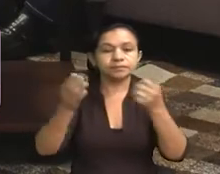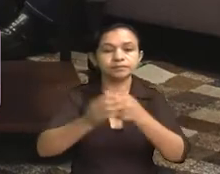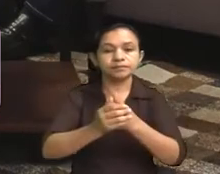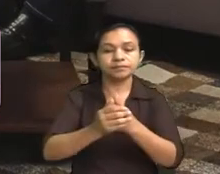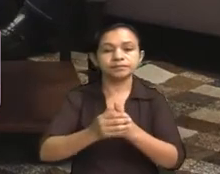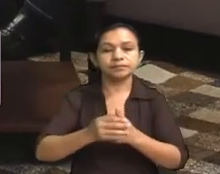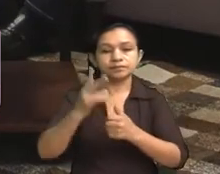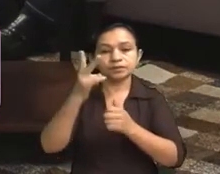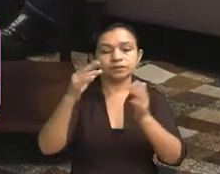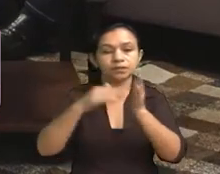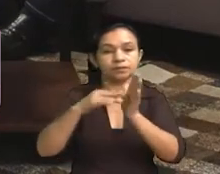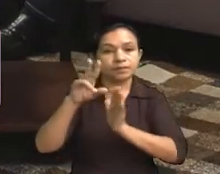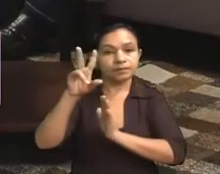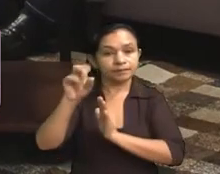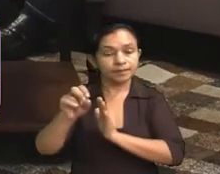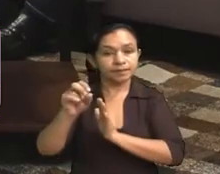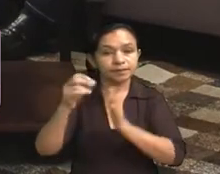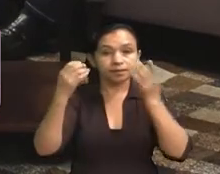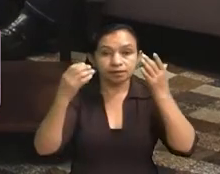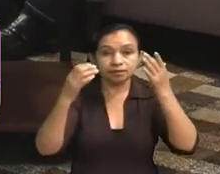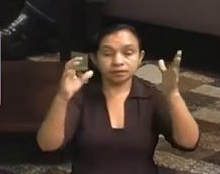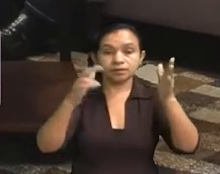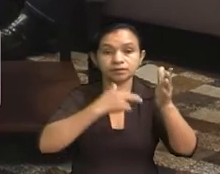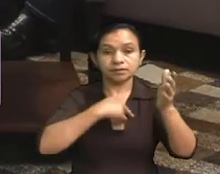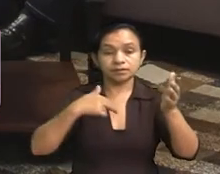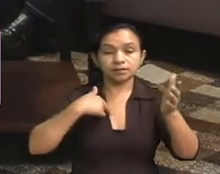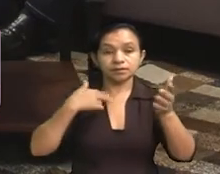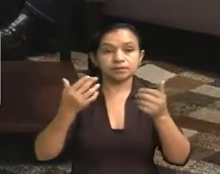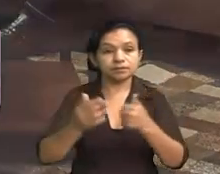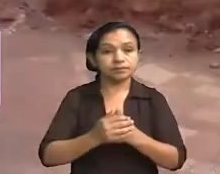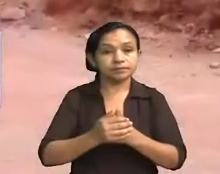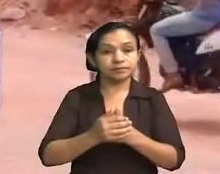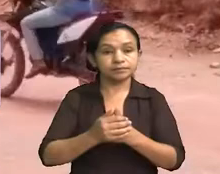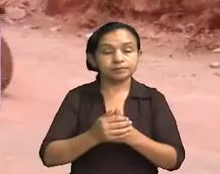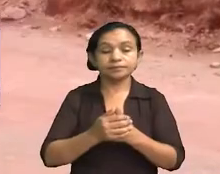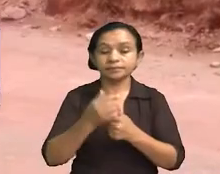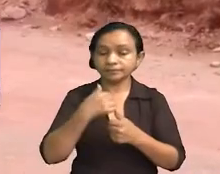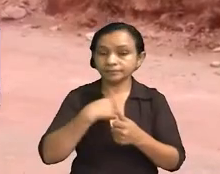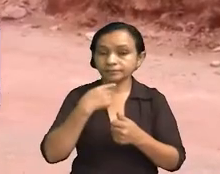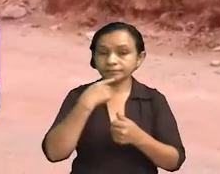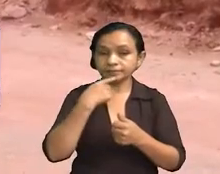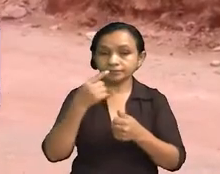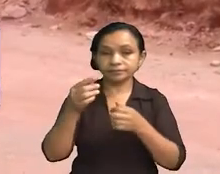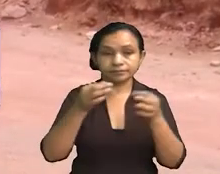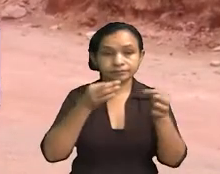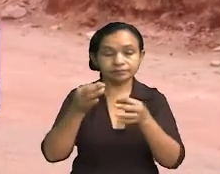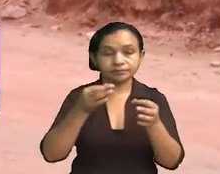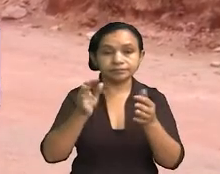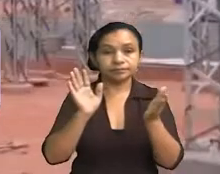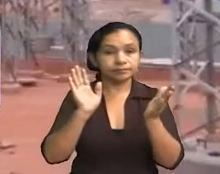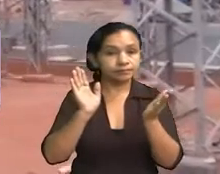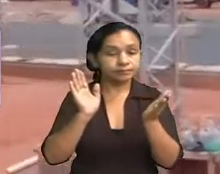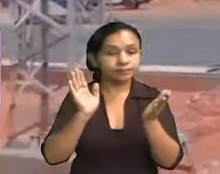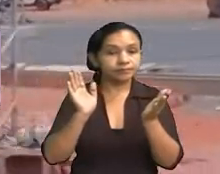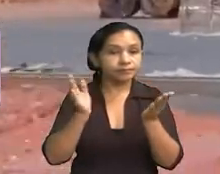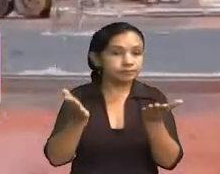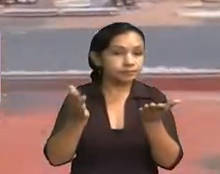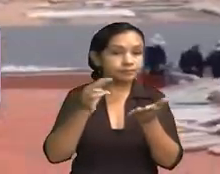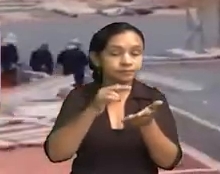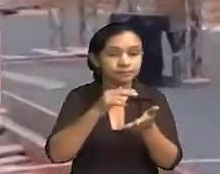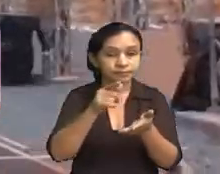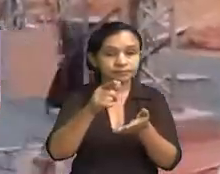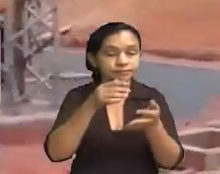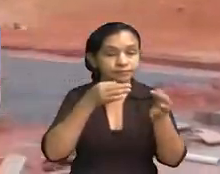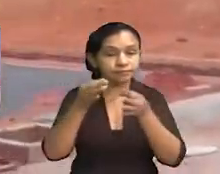el 2020. Y sin duda alguna también voy a tratar de hacer un comentario a priori a partir de eso que